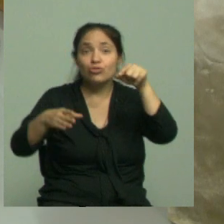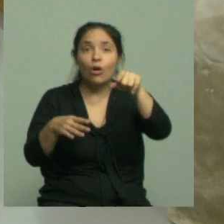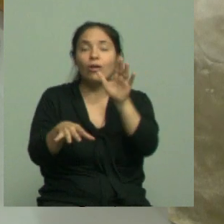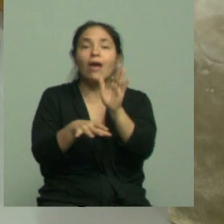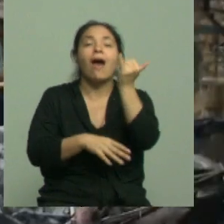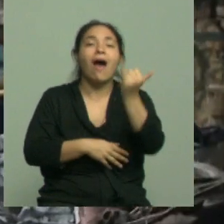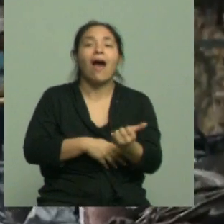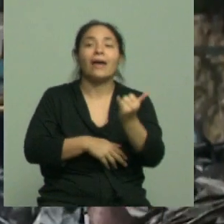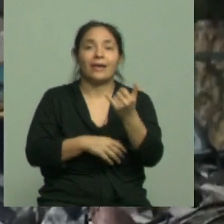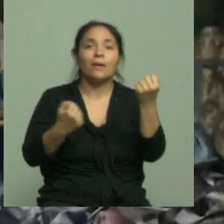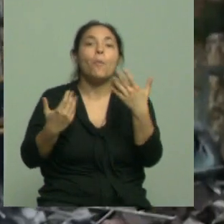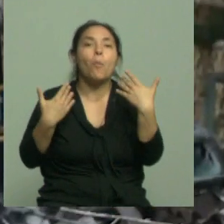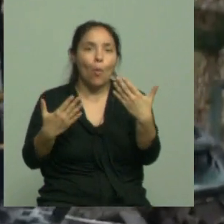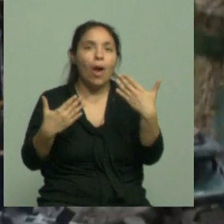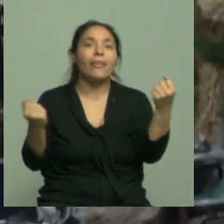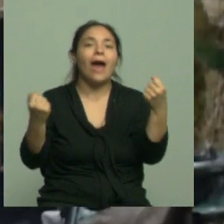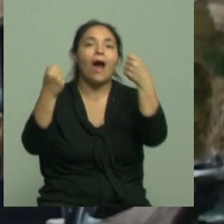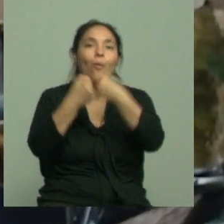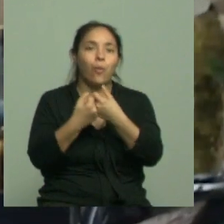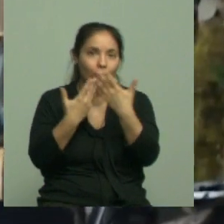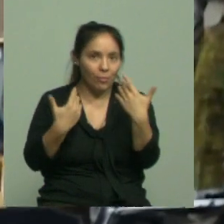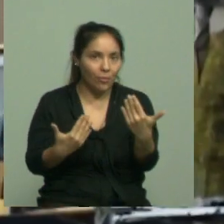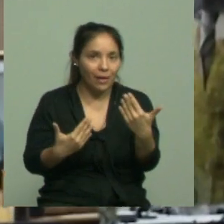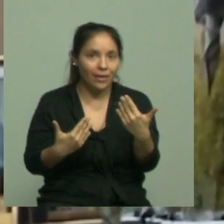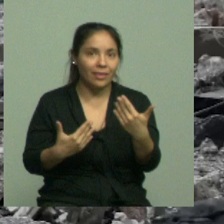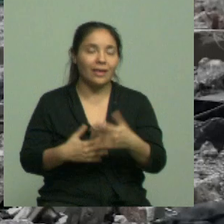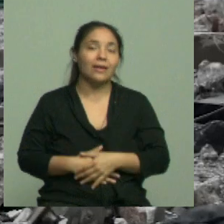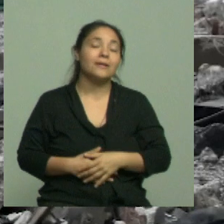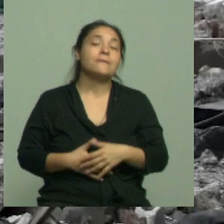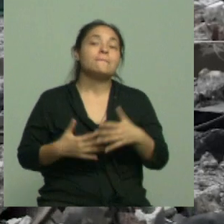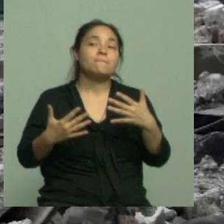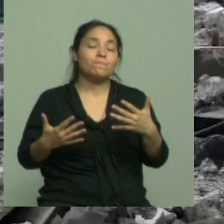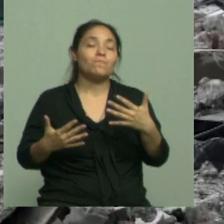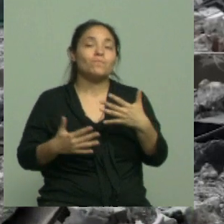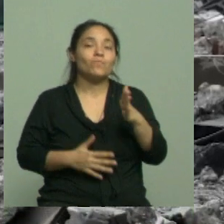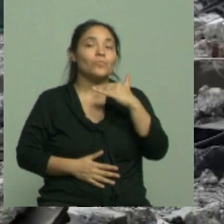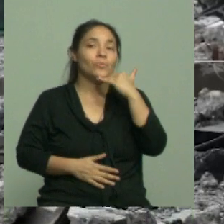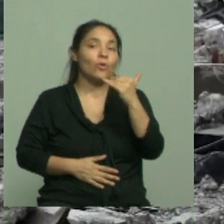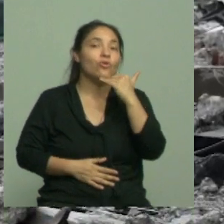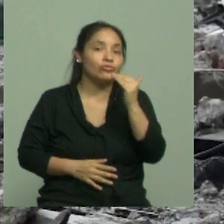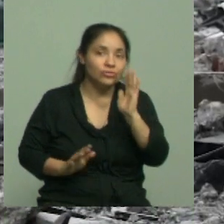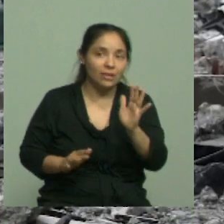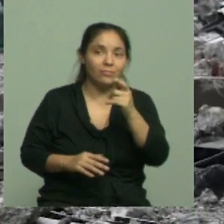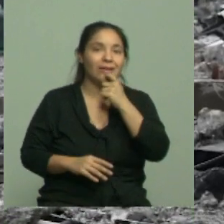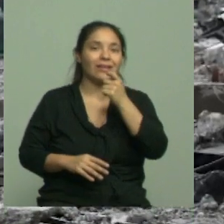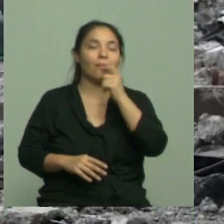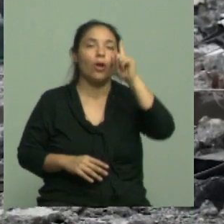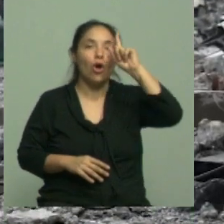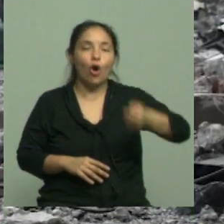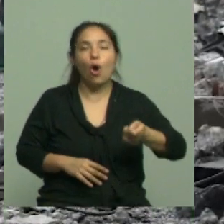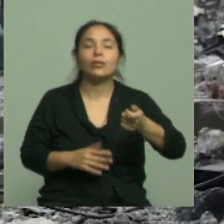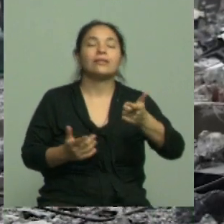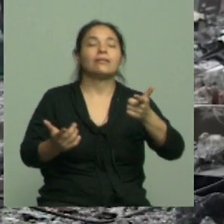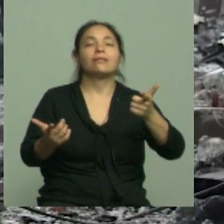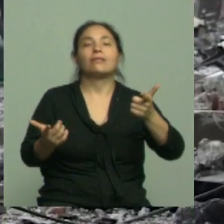garantía de los acuerdos. No sé si con ese grado de radicalización en el cual se va contra las cortes internacionales, se